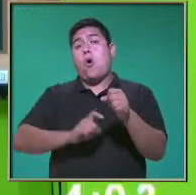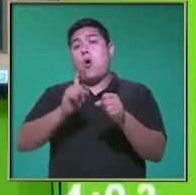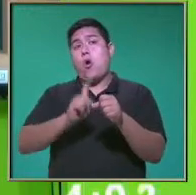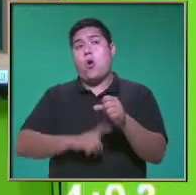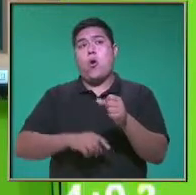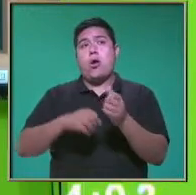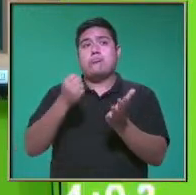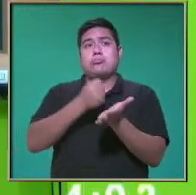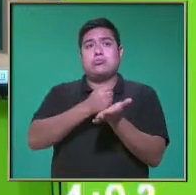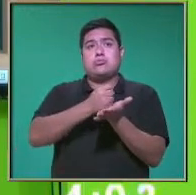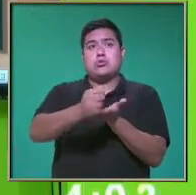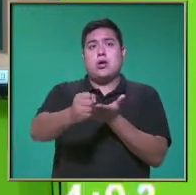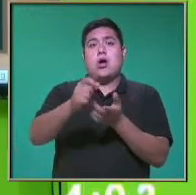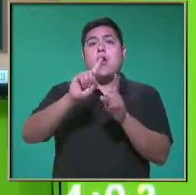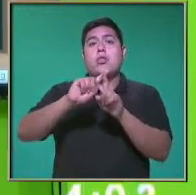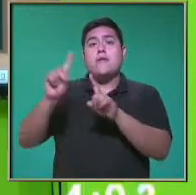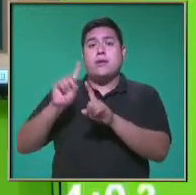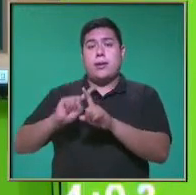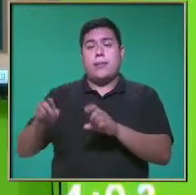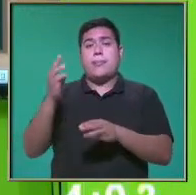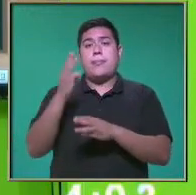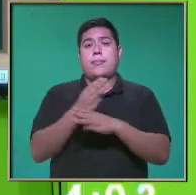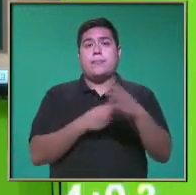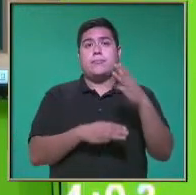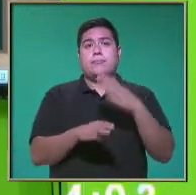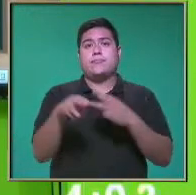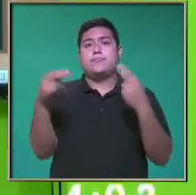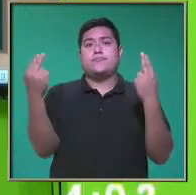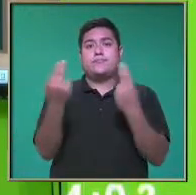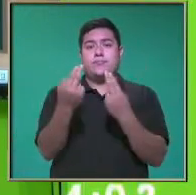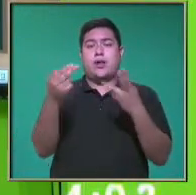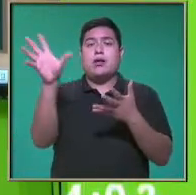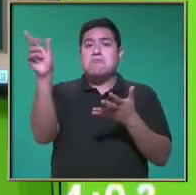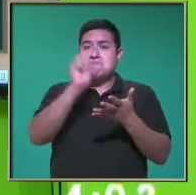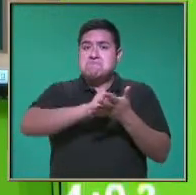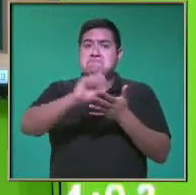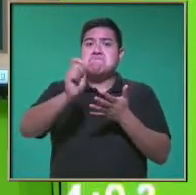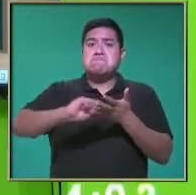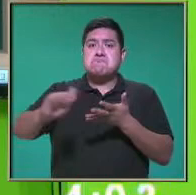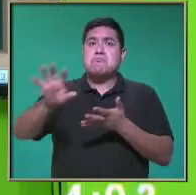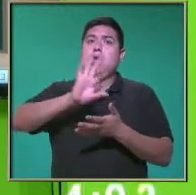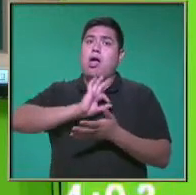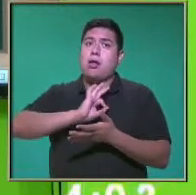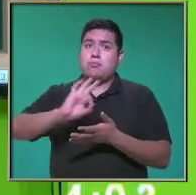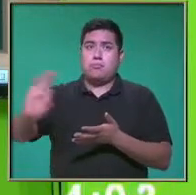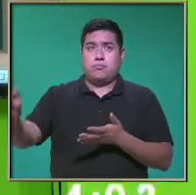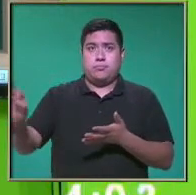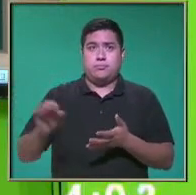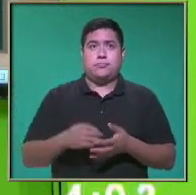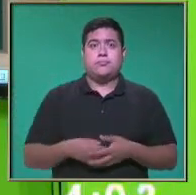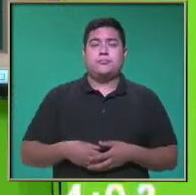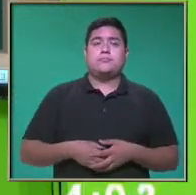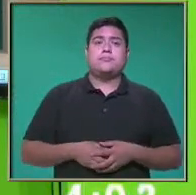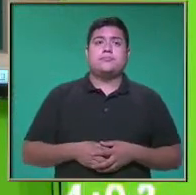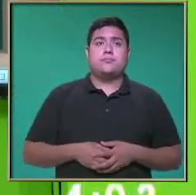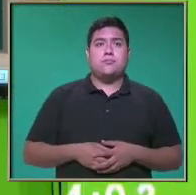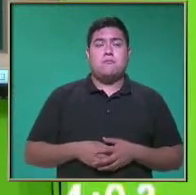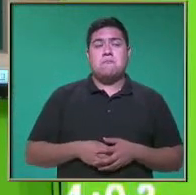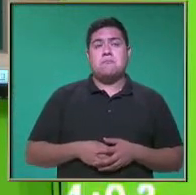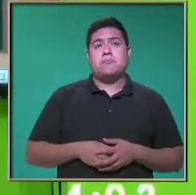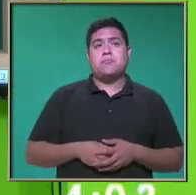your eraser, and all the materials you have at home. Todos los materiales que ya tienes, plumas, lápices, colores, borrador,